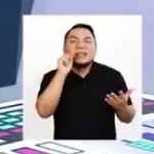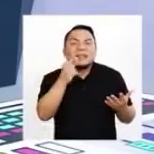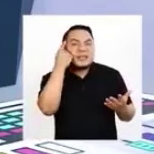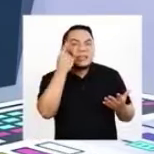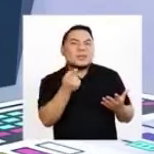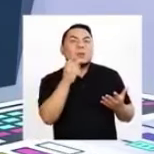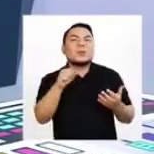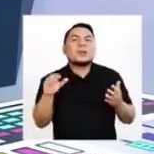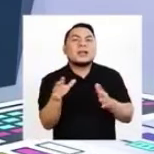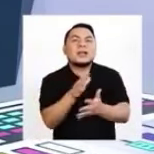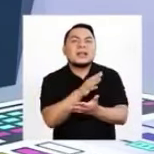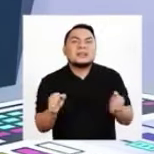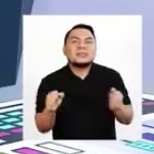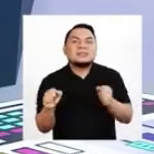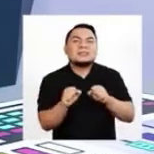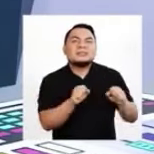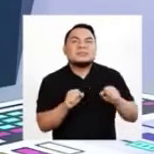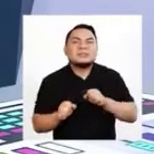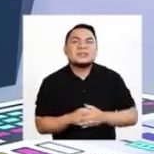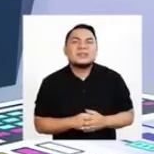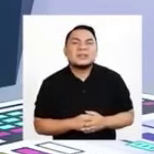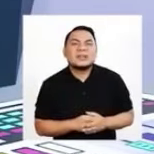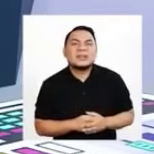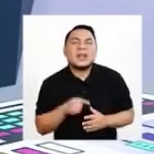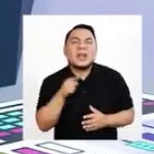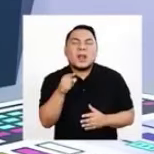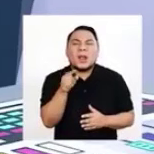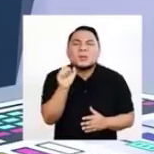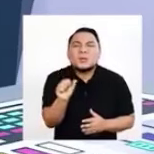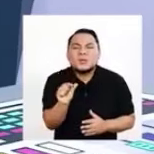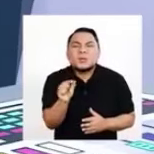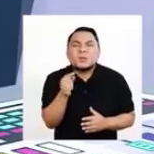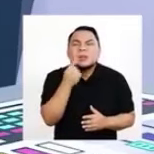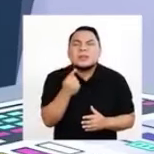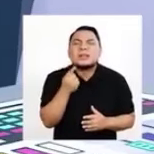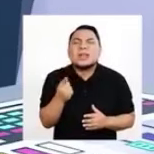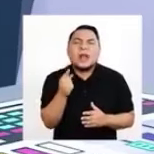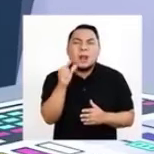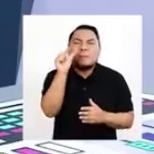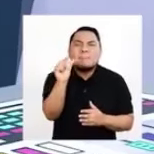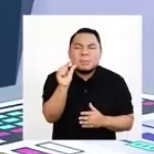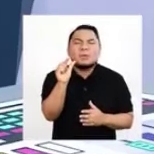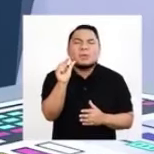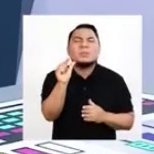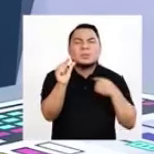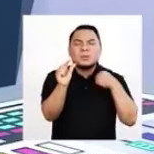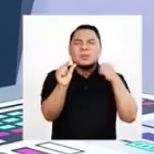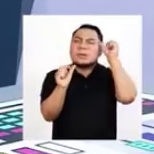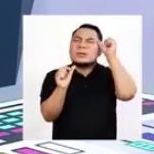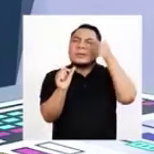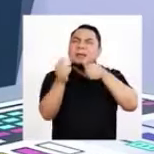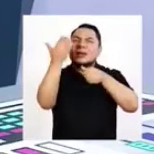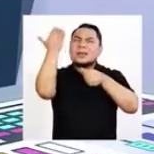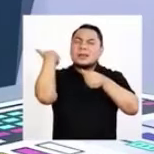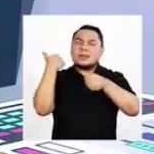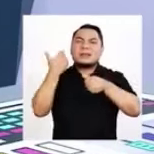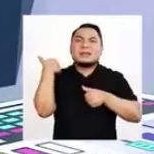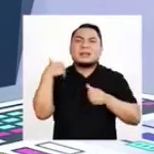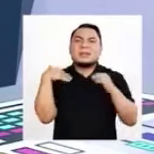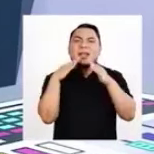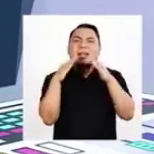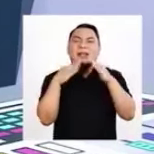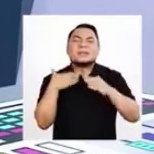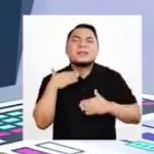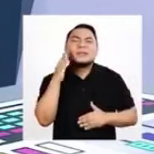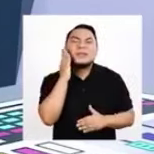Es que recordaba escenas de ese terremoto. Era pequeña, pero lo recuerdo muy bien.